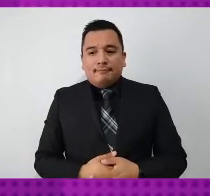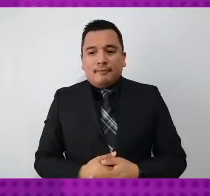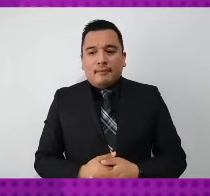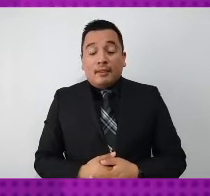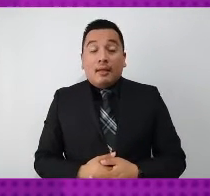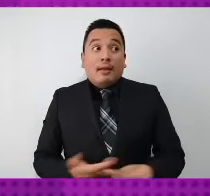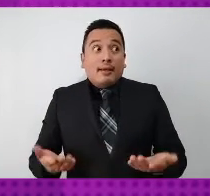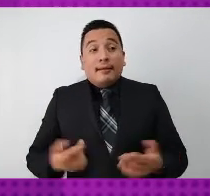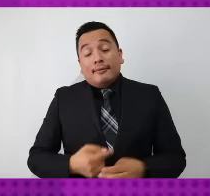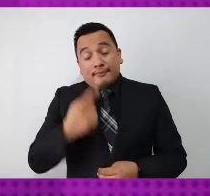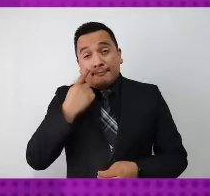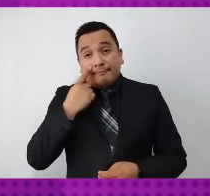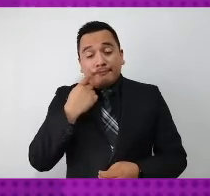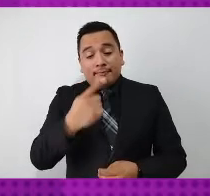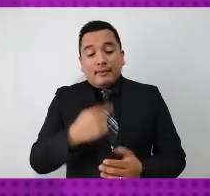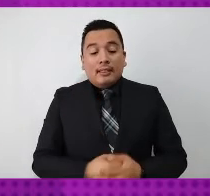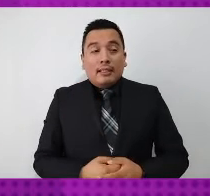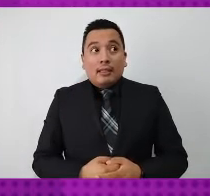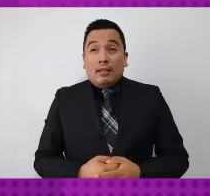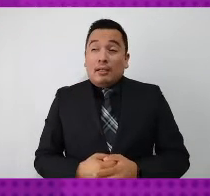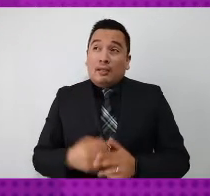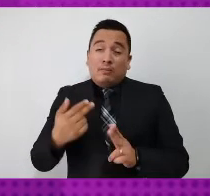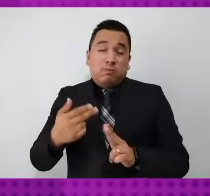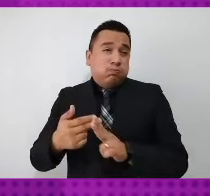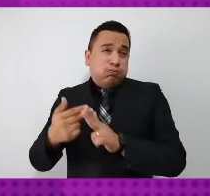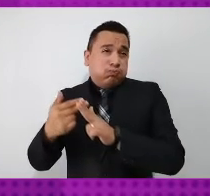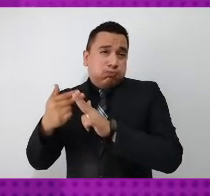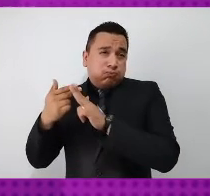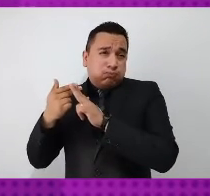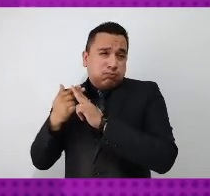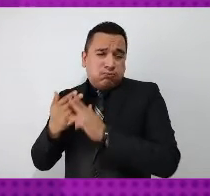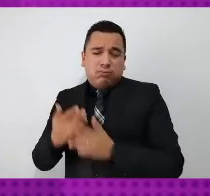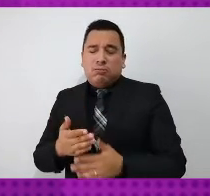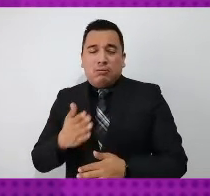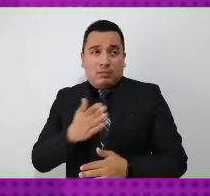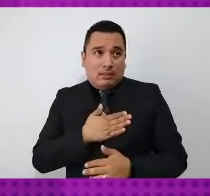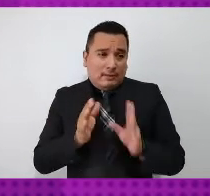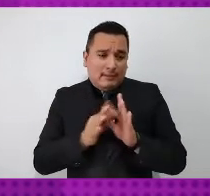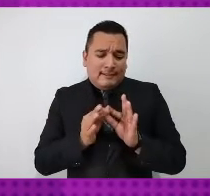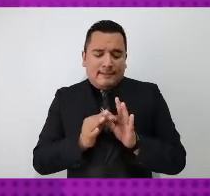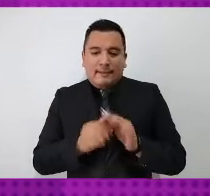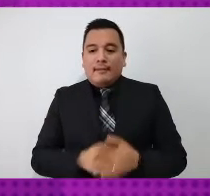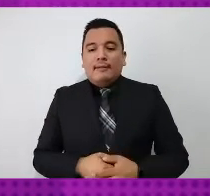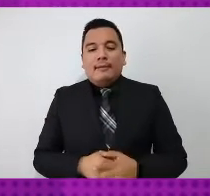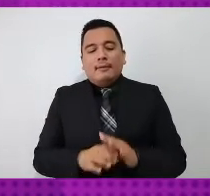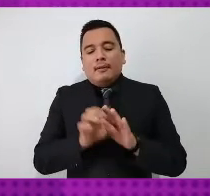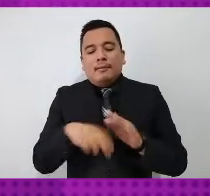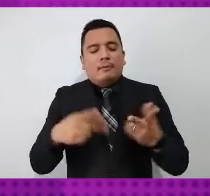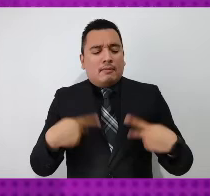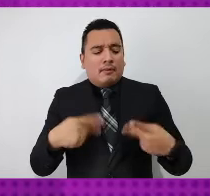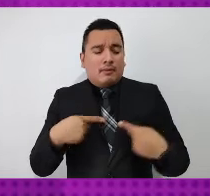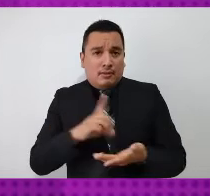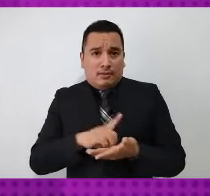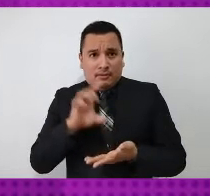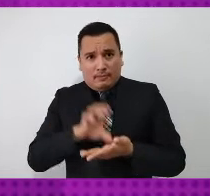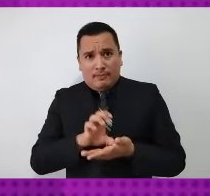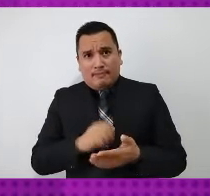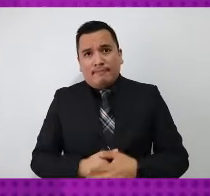que históricamente yo puedo decir en el en lo que respecta a las personas con discapacidad